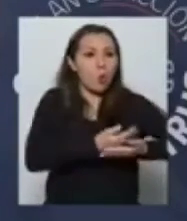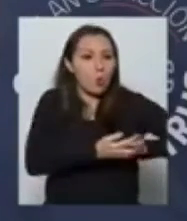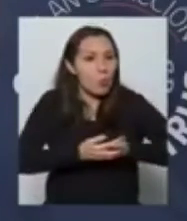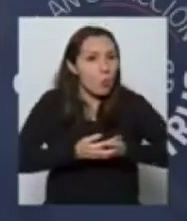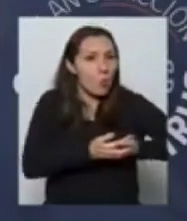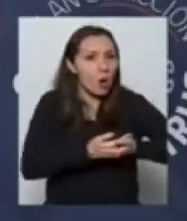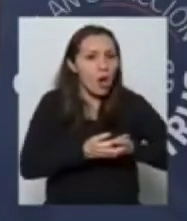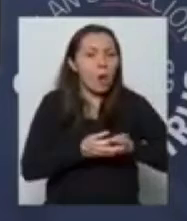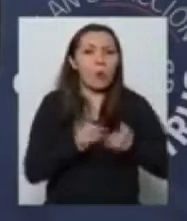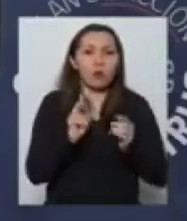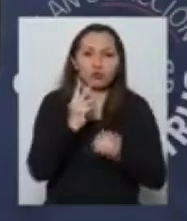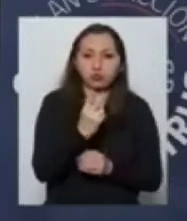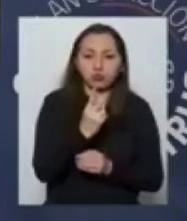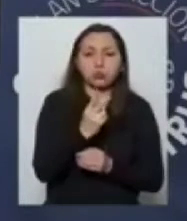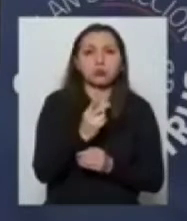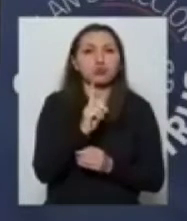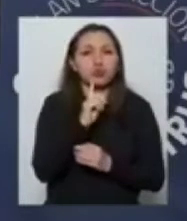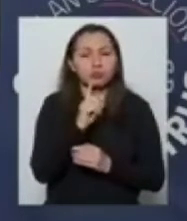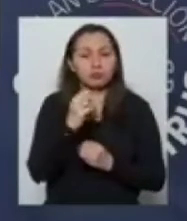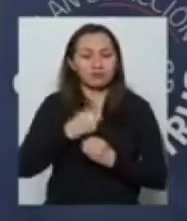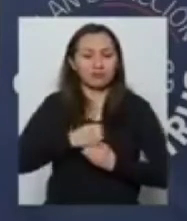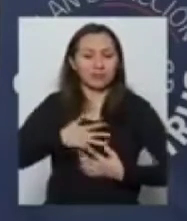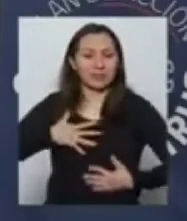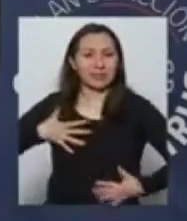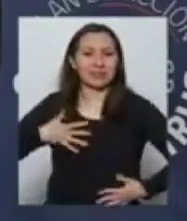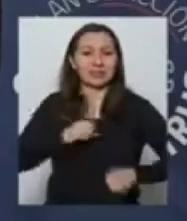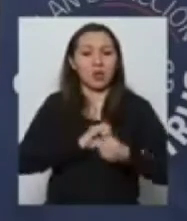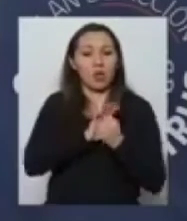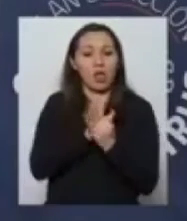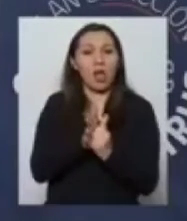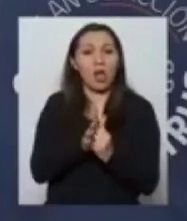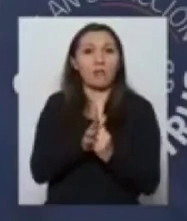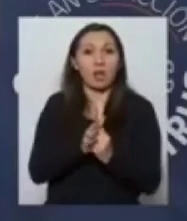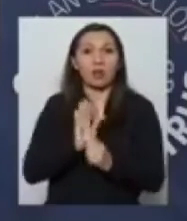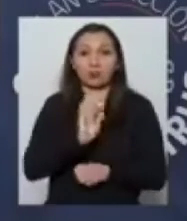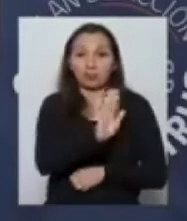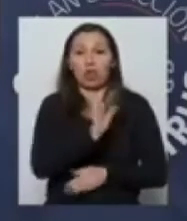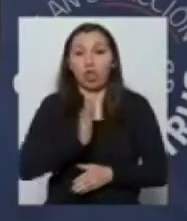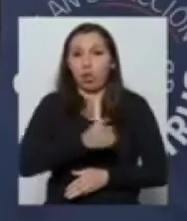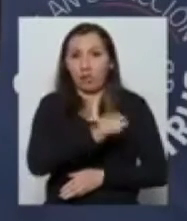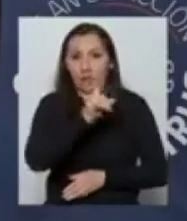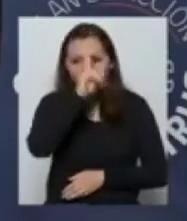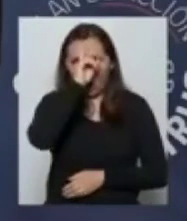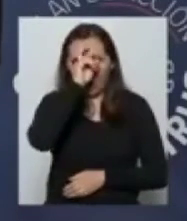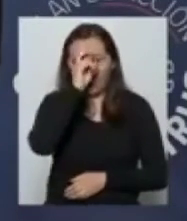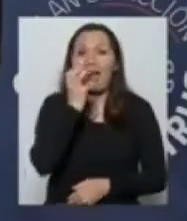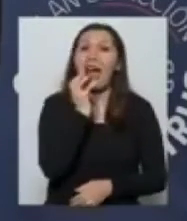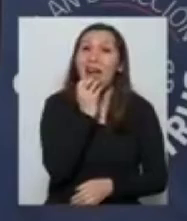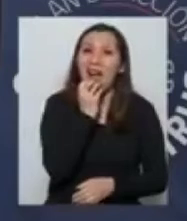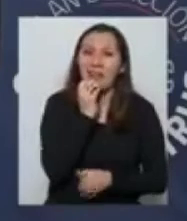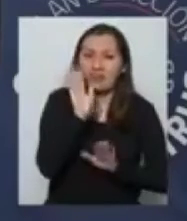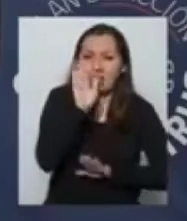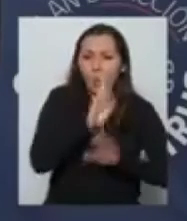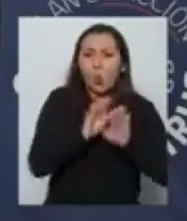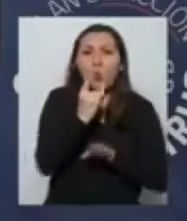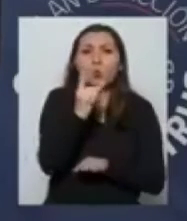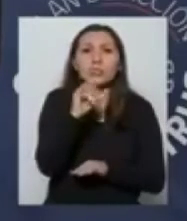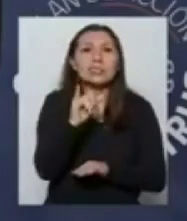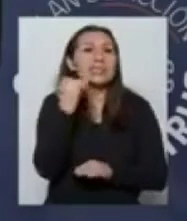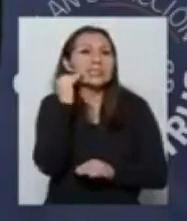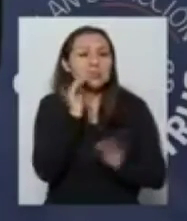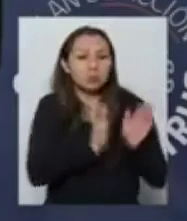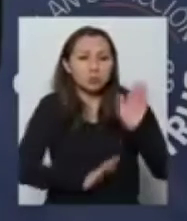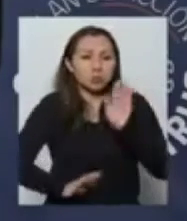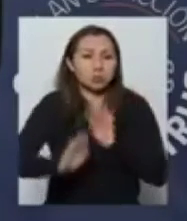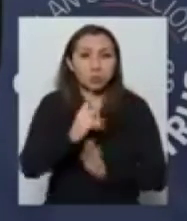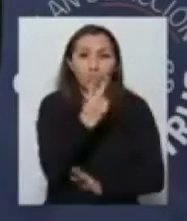lactantes con una infección por coronavirus que están en el Hospital de Antofagasta, Unidad de Tratamiento Intensivo Pediátrico.